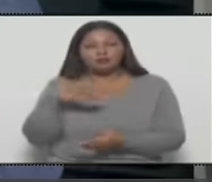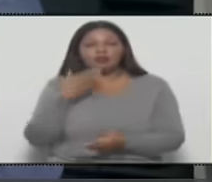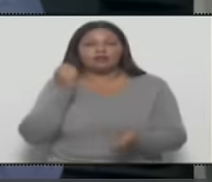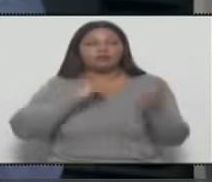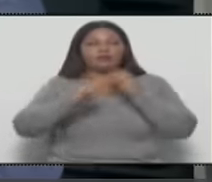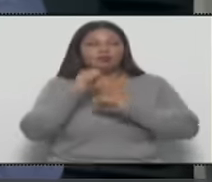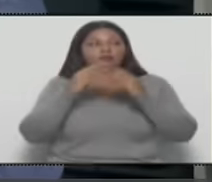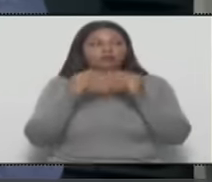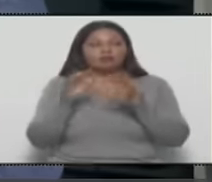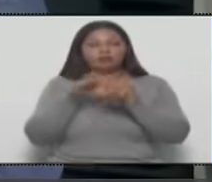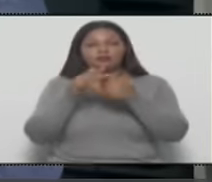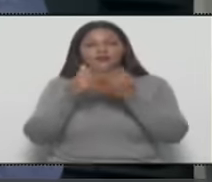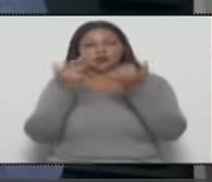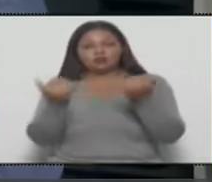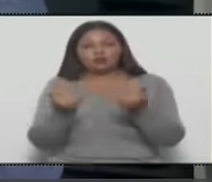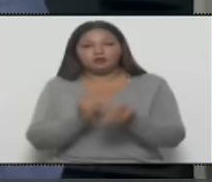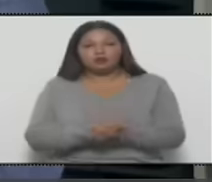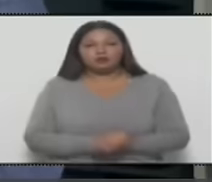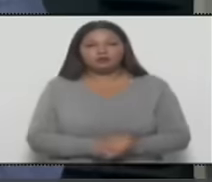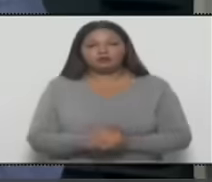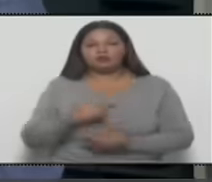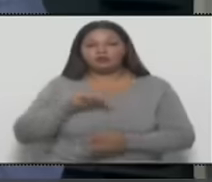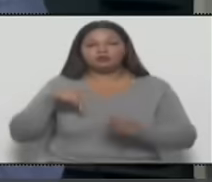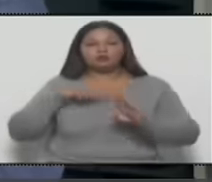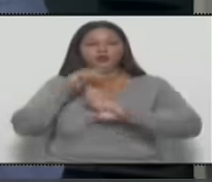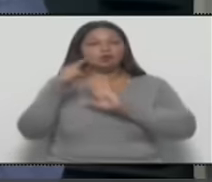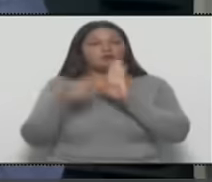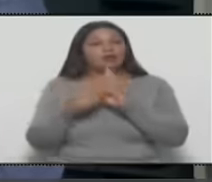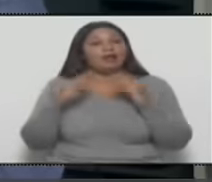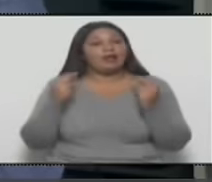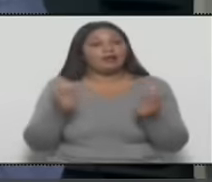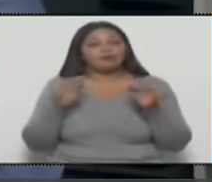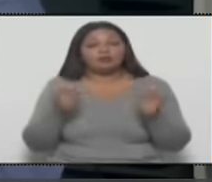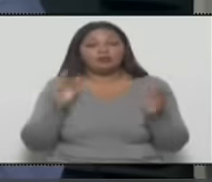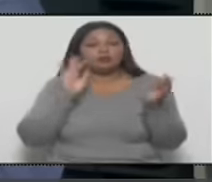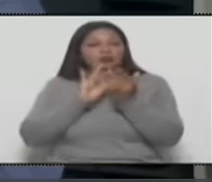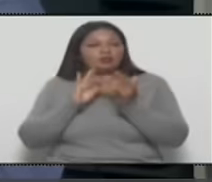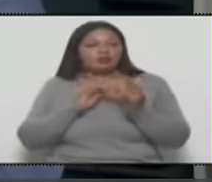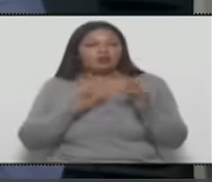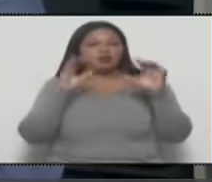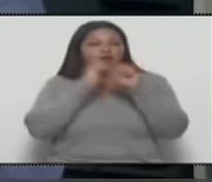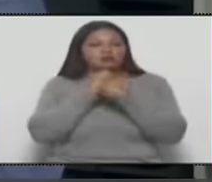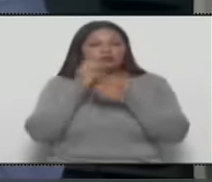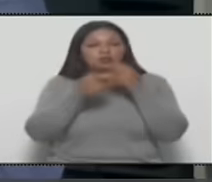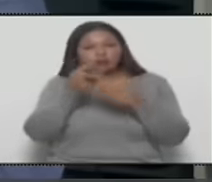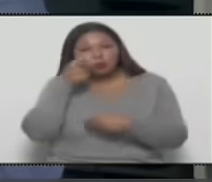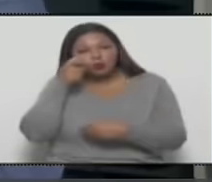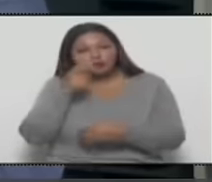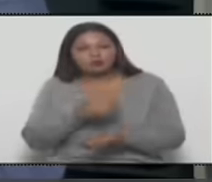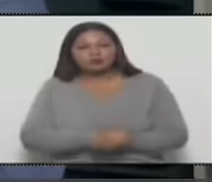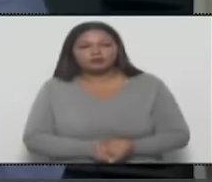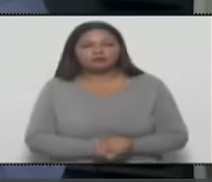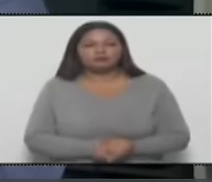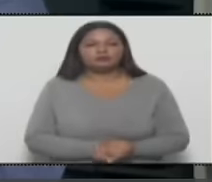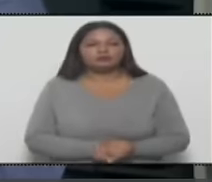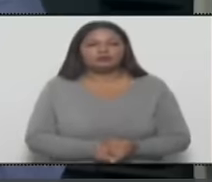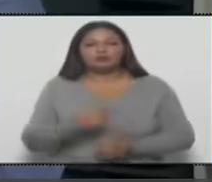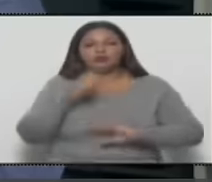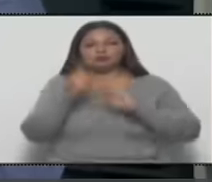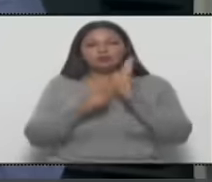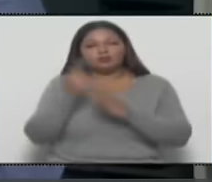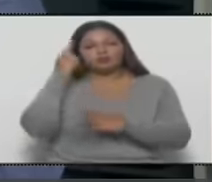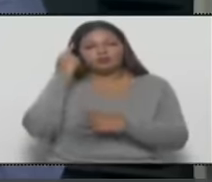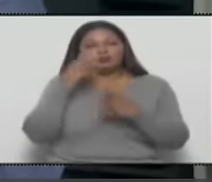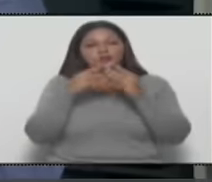estos ciberataques. Y estamos totalmente activos, conectados durante la noche haciendo guardia, justamente, y las 24 horas, todo el mundo